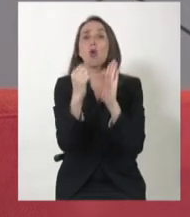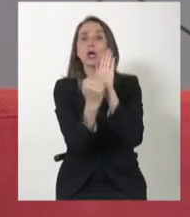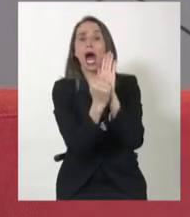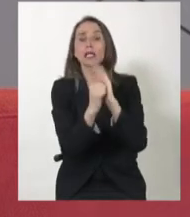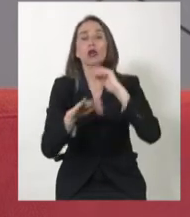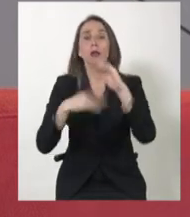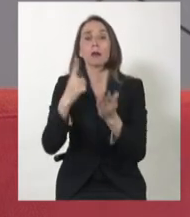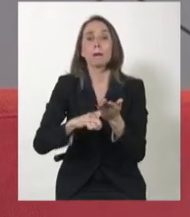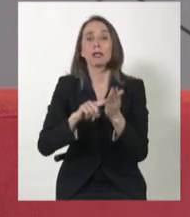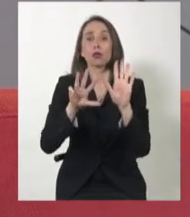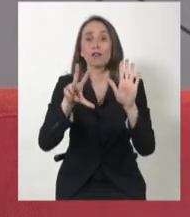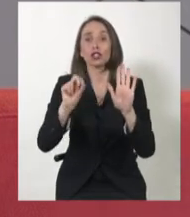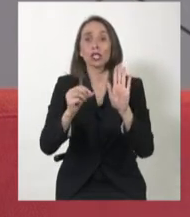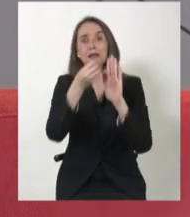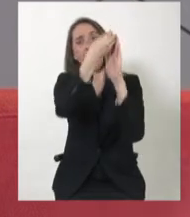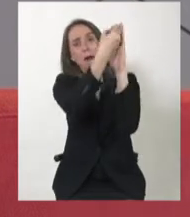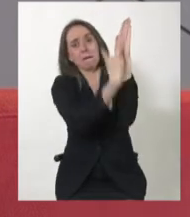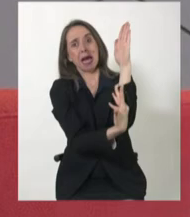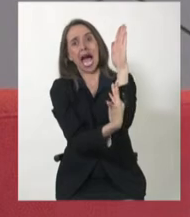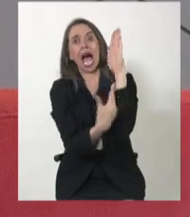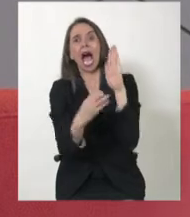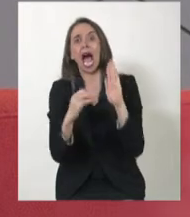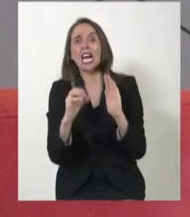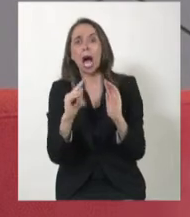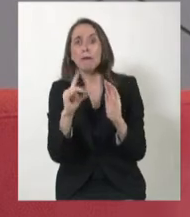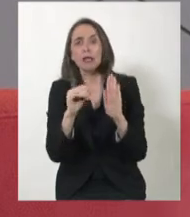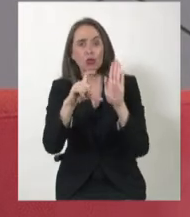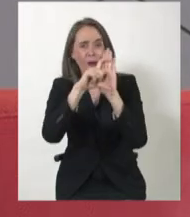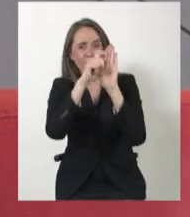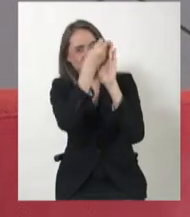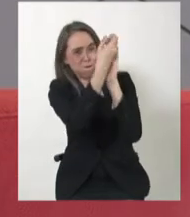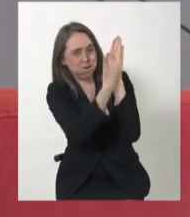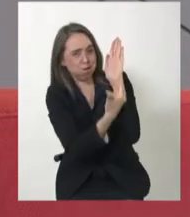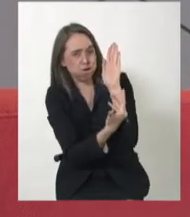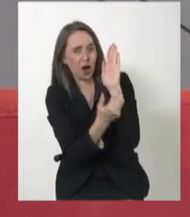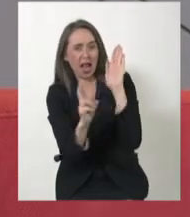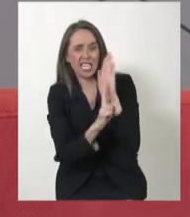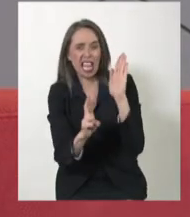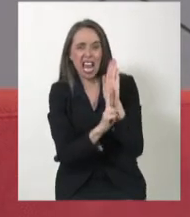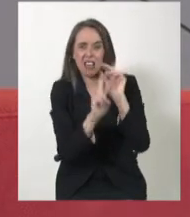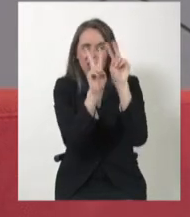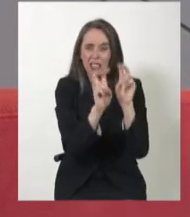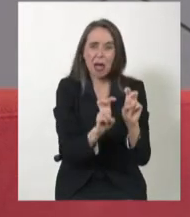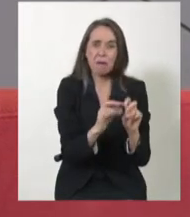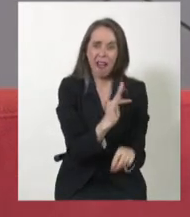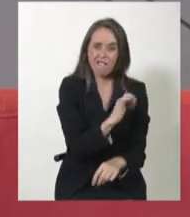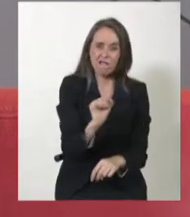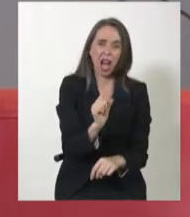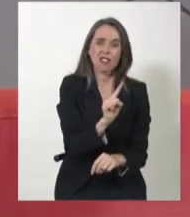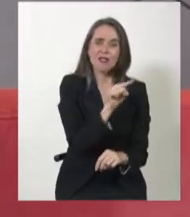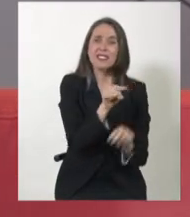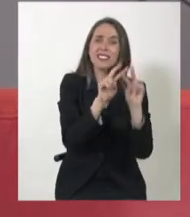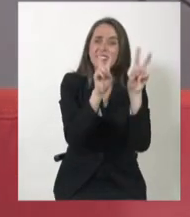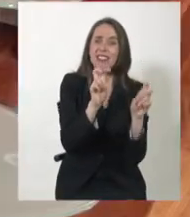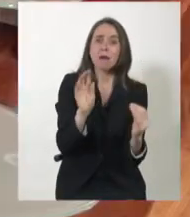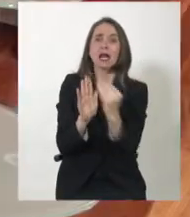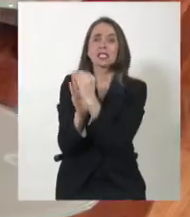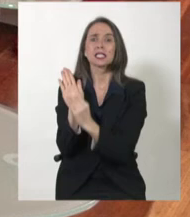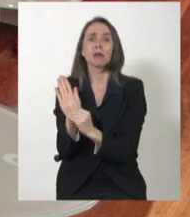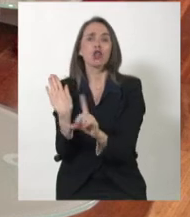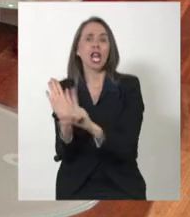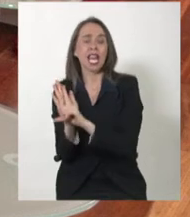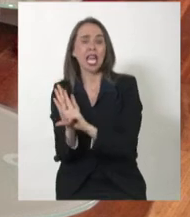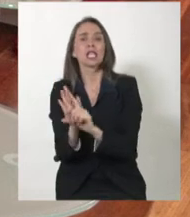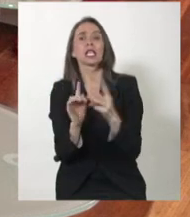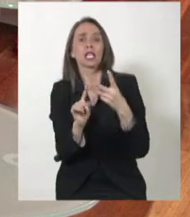tener un capítulo que además es muy reglamentario. Tiene una materia que son que deberían estar solamente en la ley. Y el